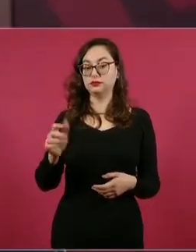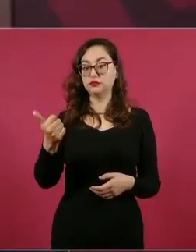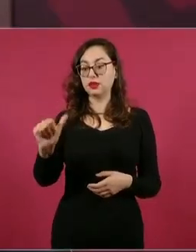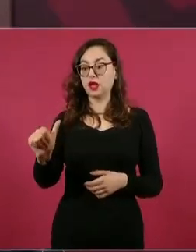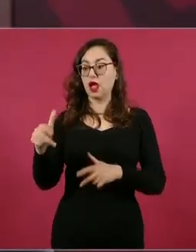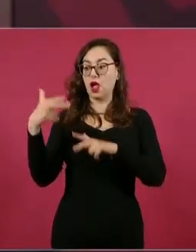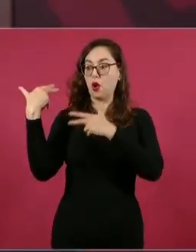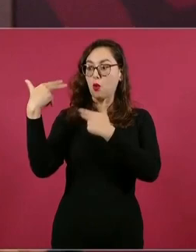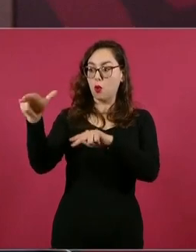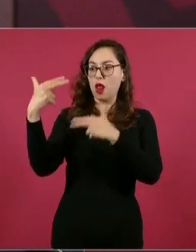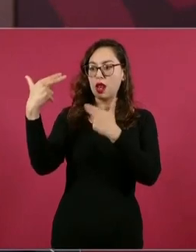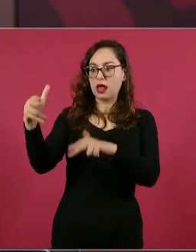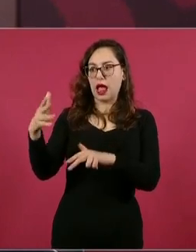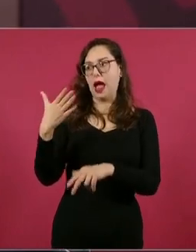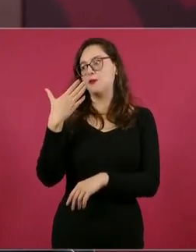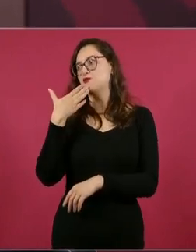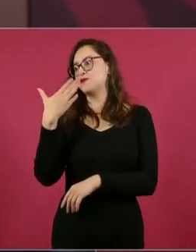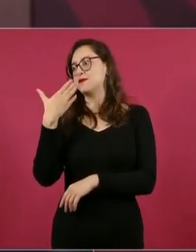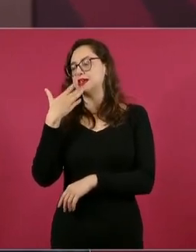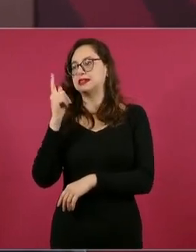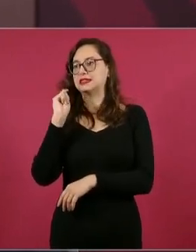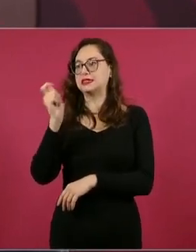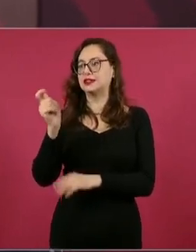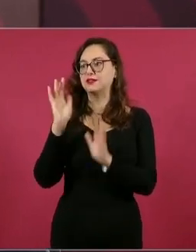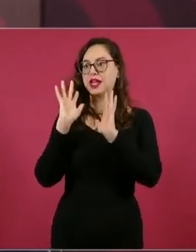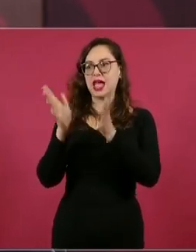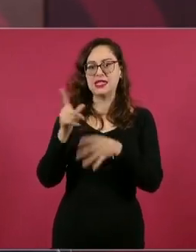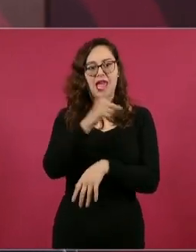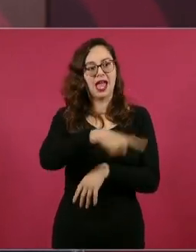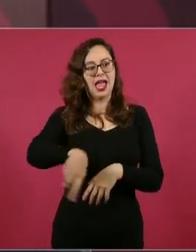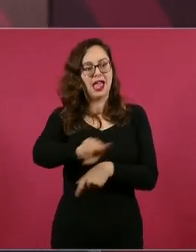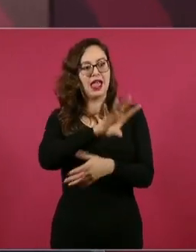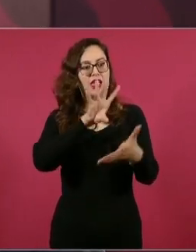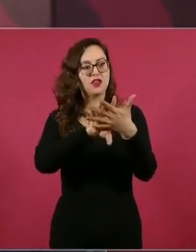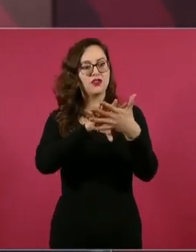Sabadazo o sea